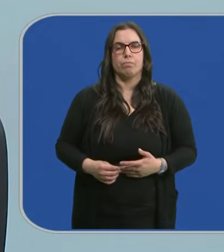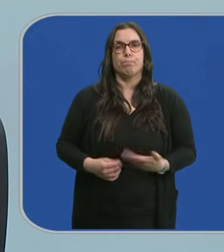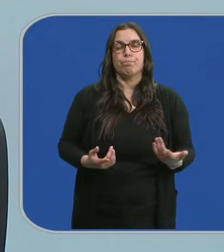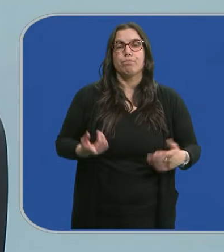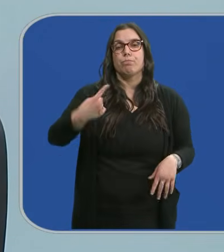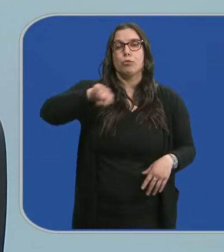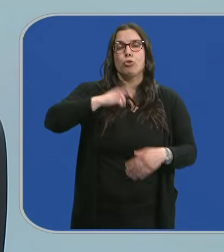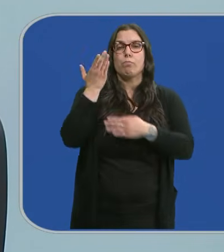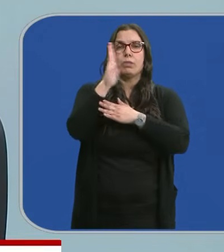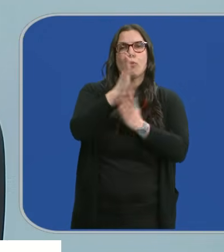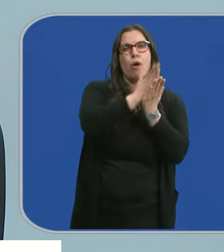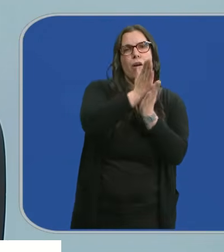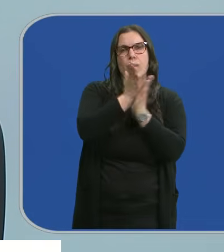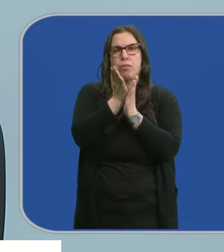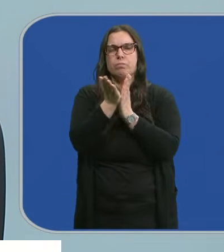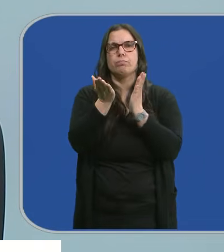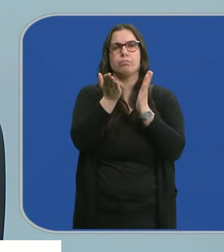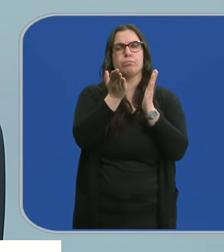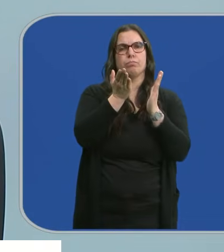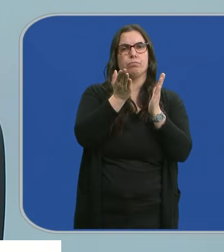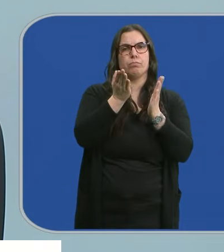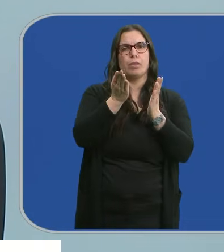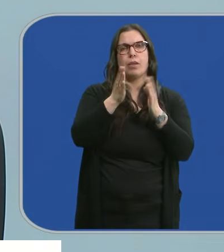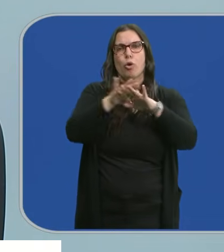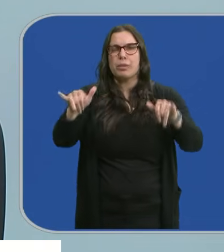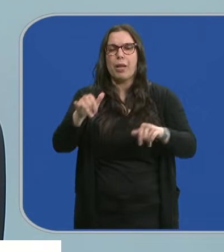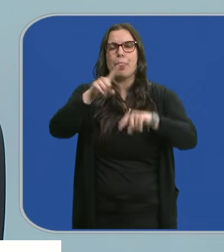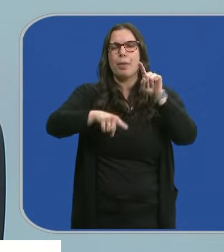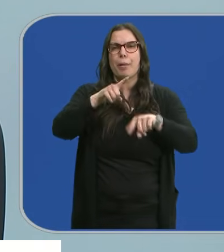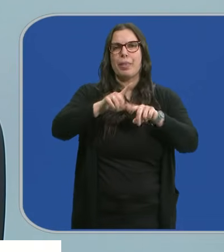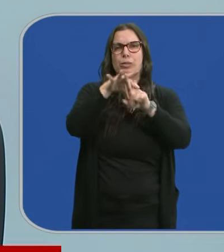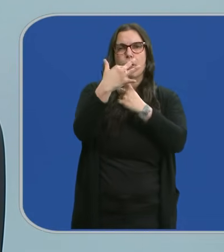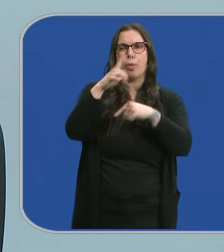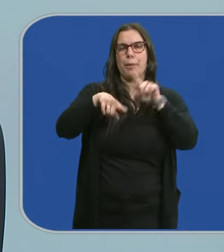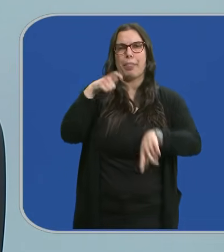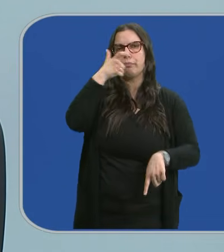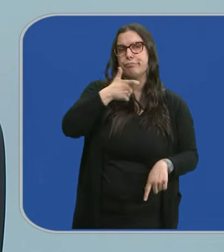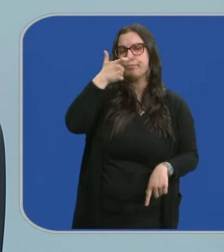Plantearemos alternativas en función de las circunstancias, de la duración de